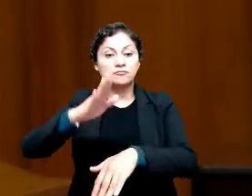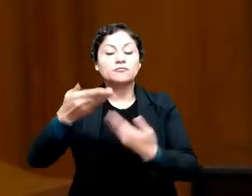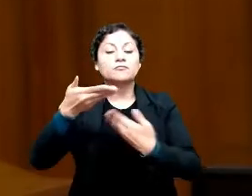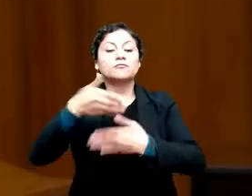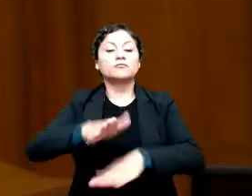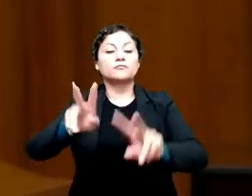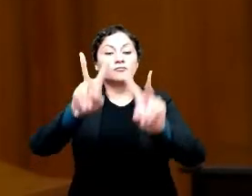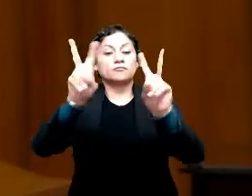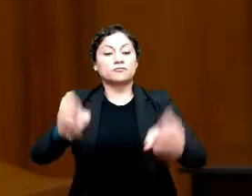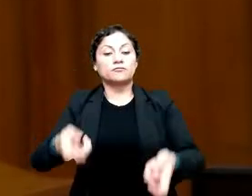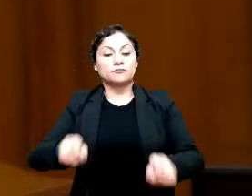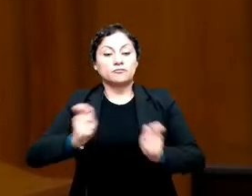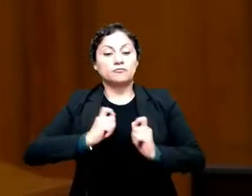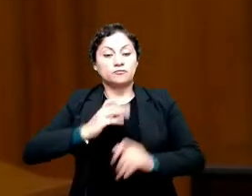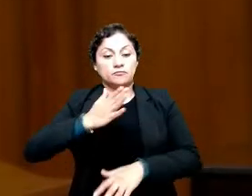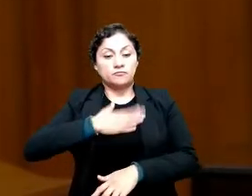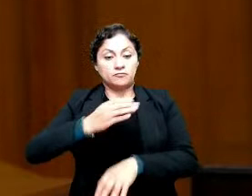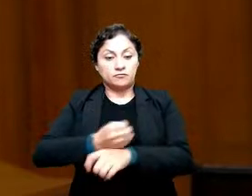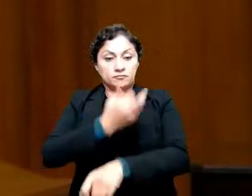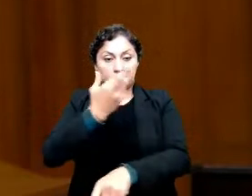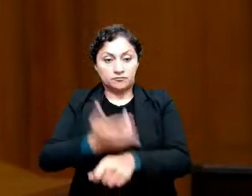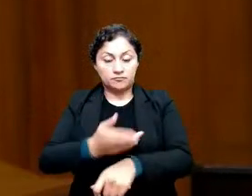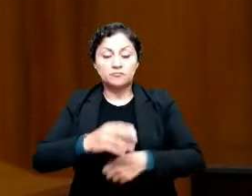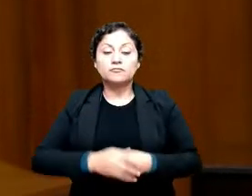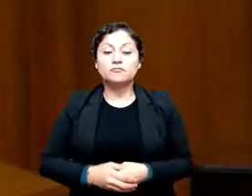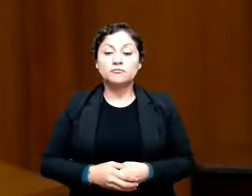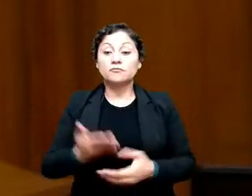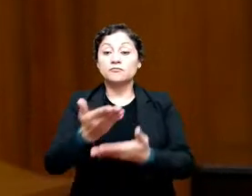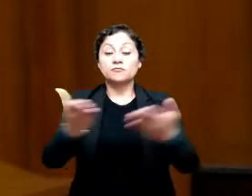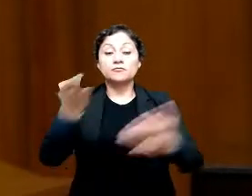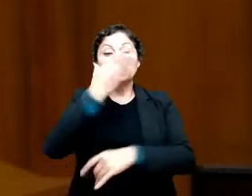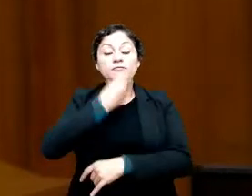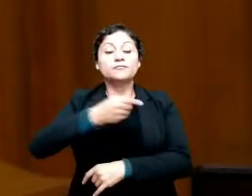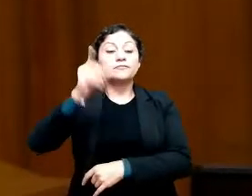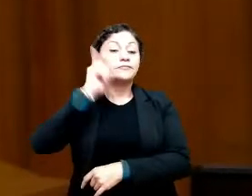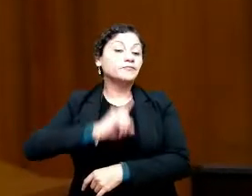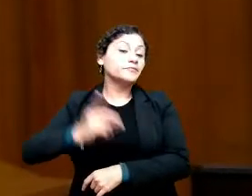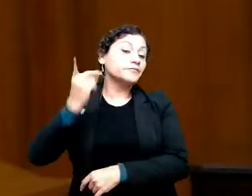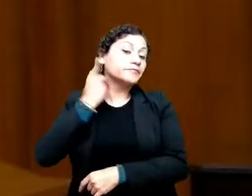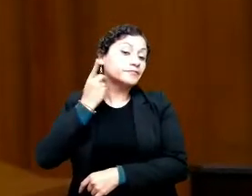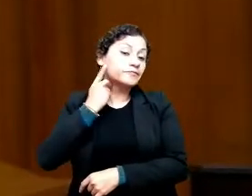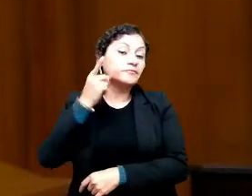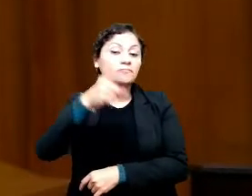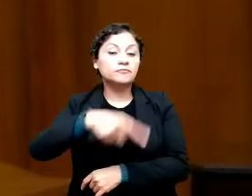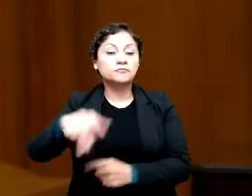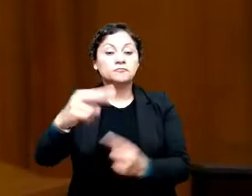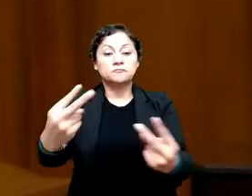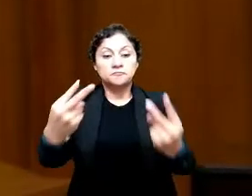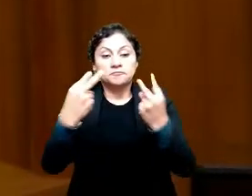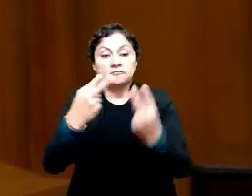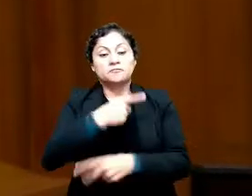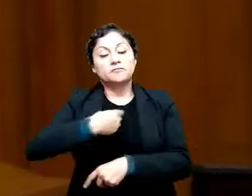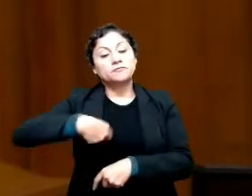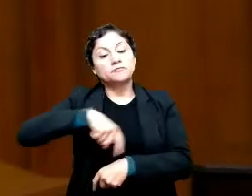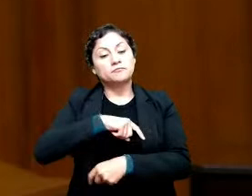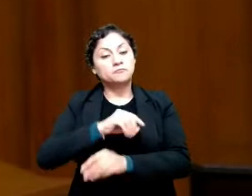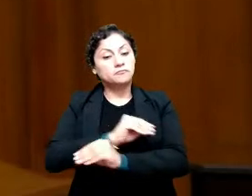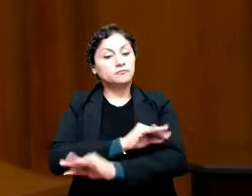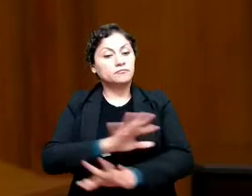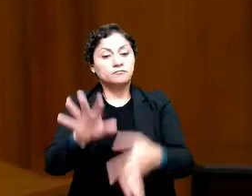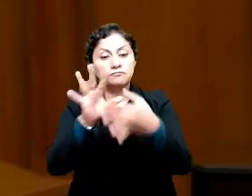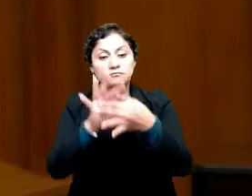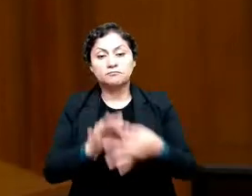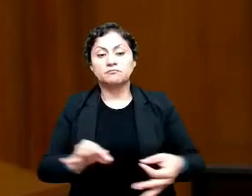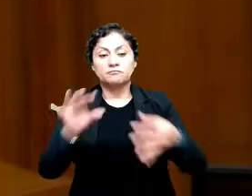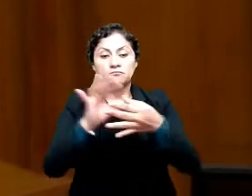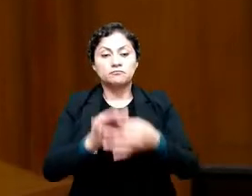Gobierno. Las señoras y los señores diputados encontrarán nuestra disposición absoluta para satisfacer